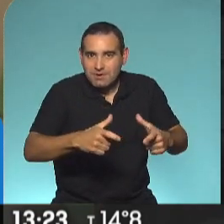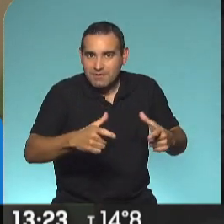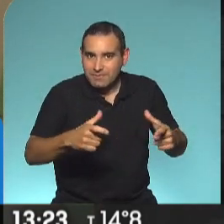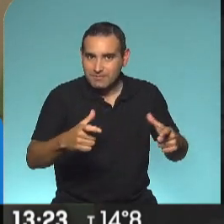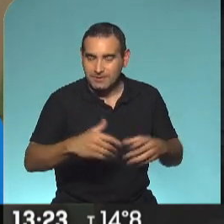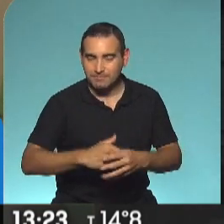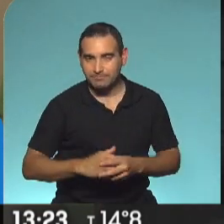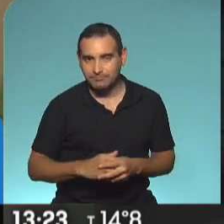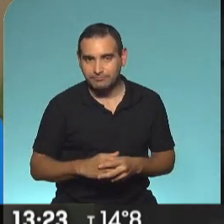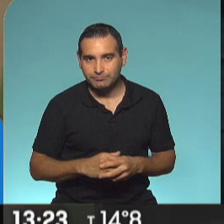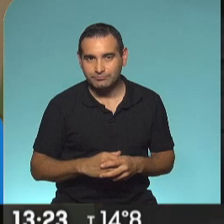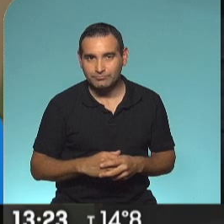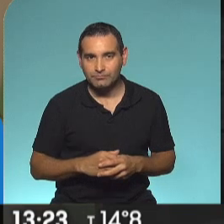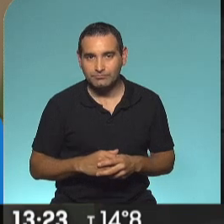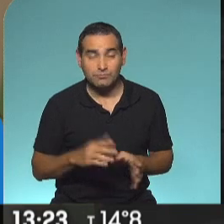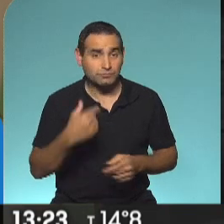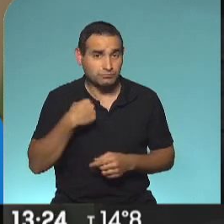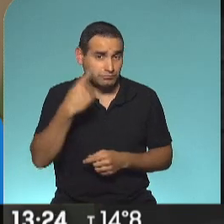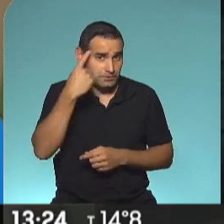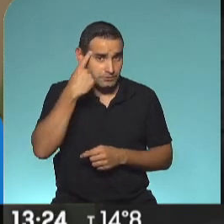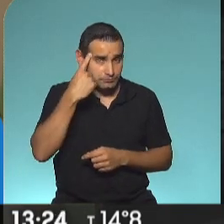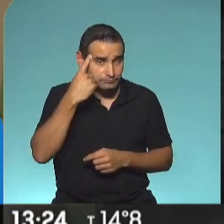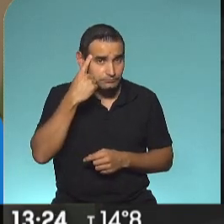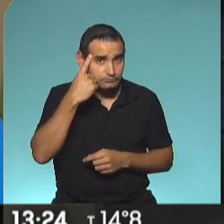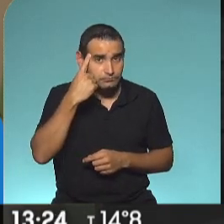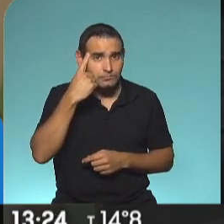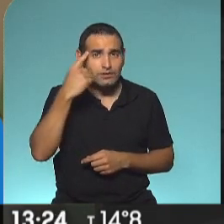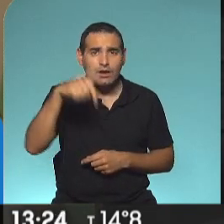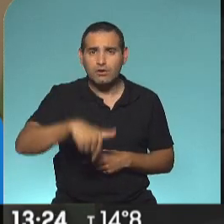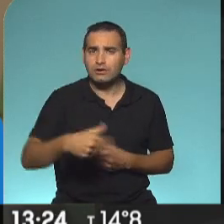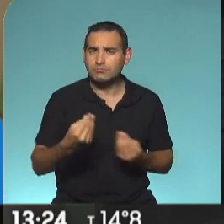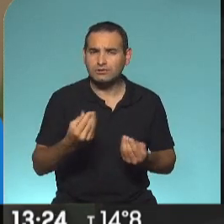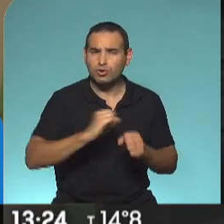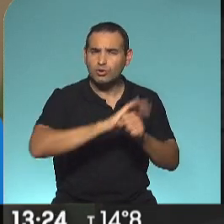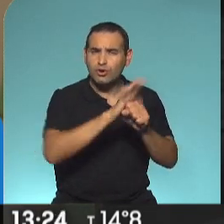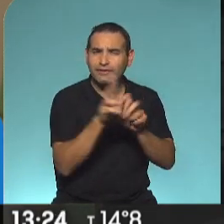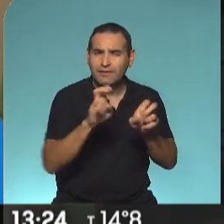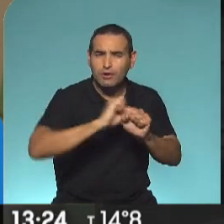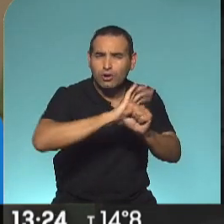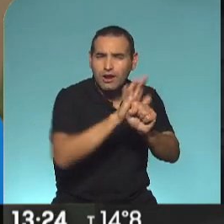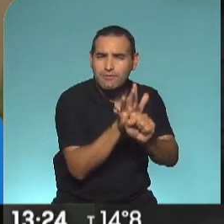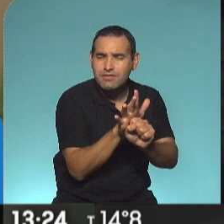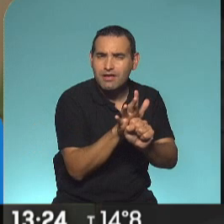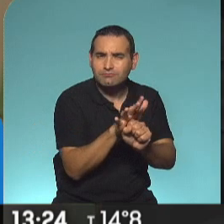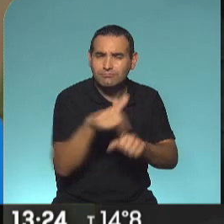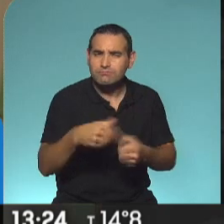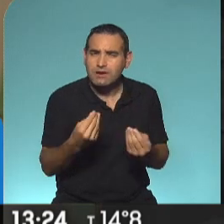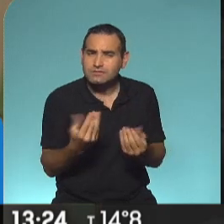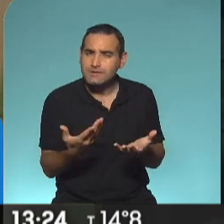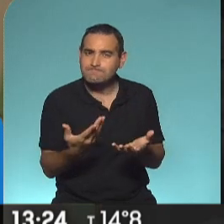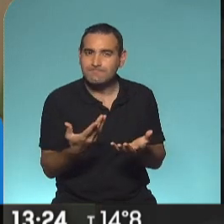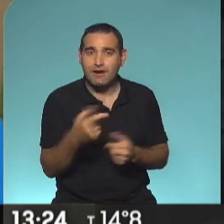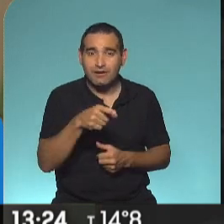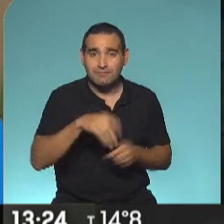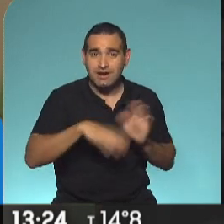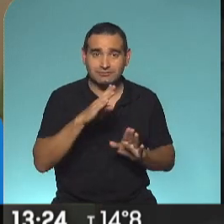A mí me parece que lo que nos está pasando con el coronavirus, que en verdad queda concentrado en